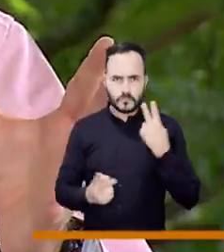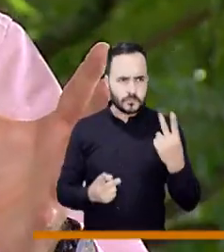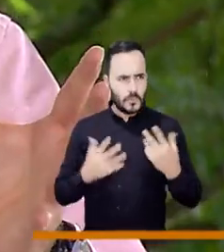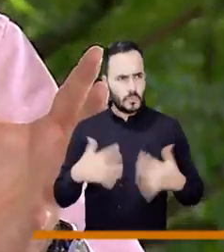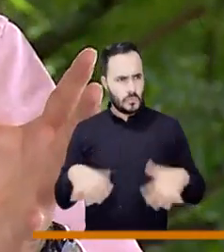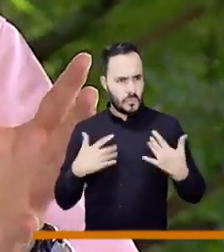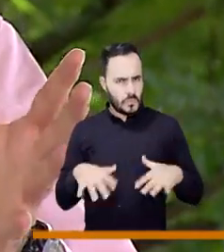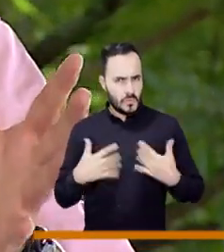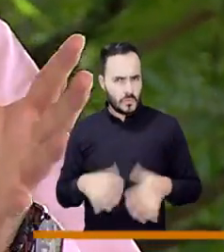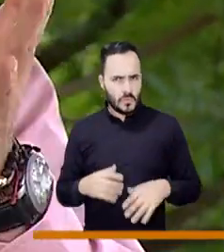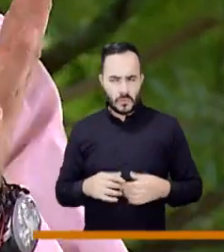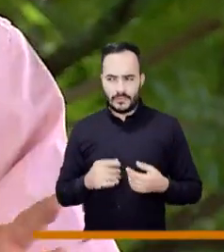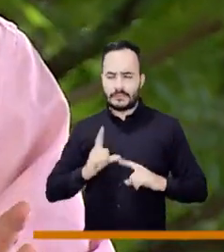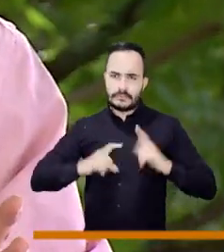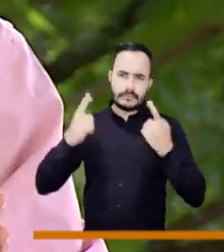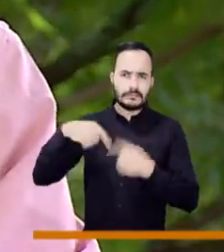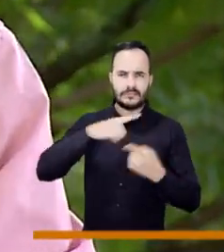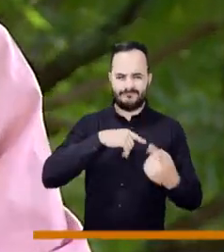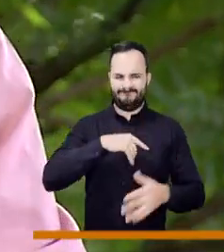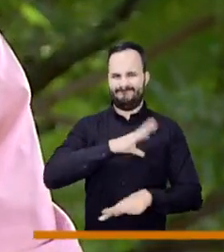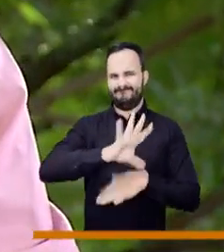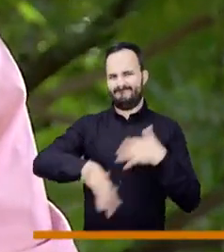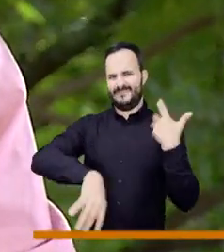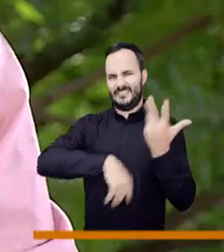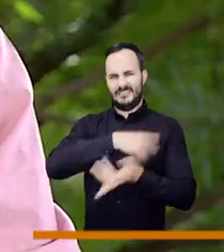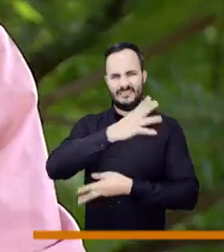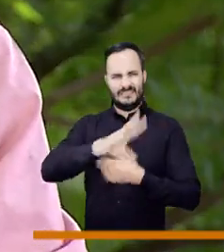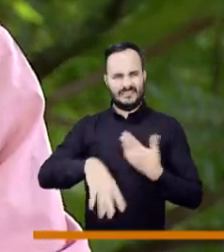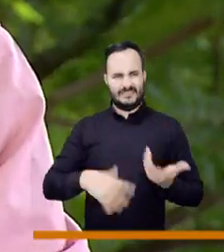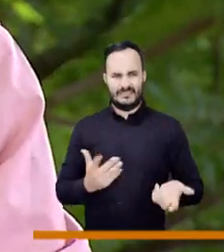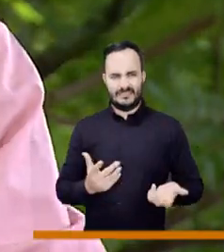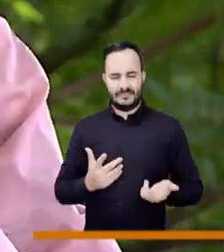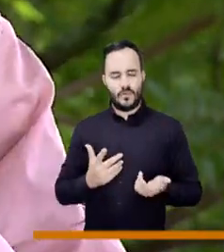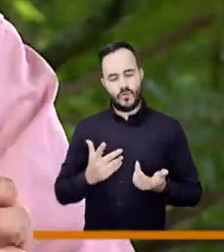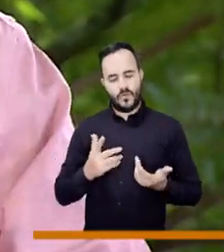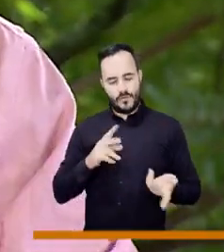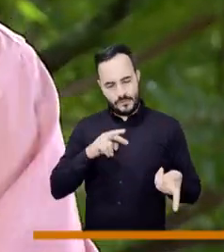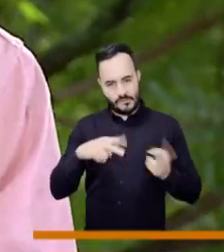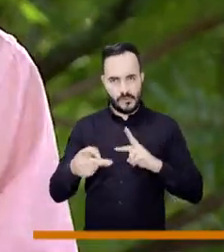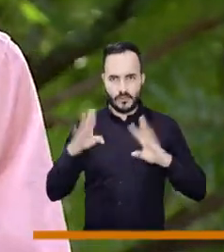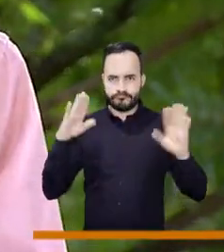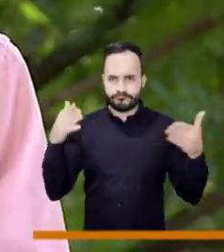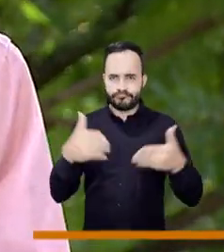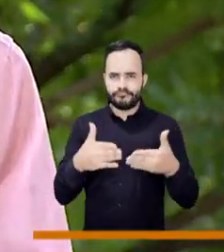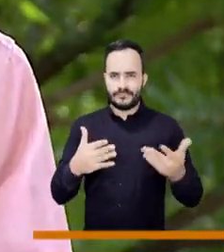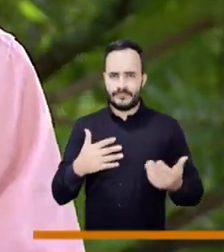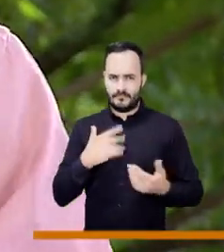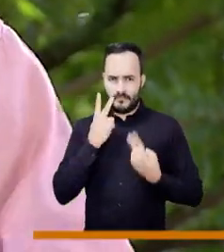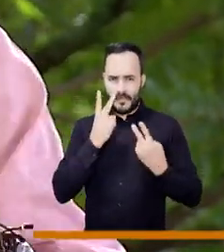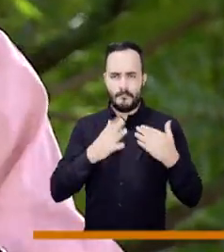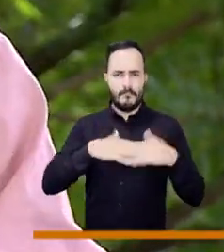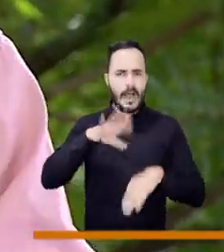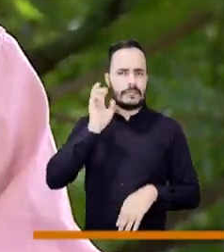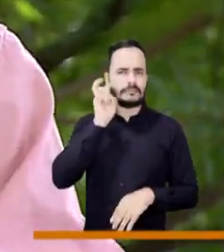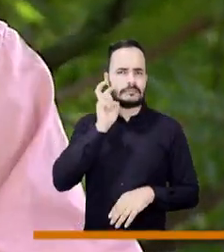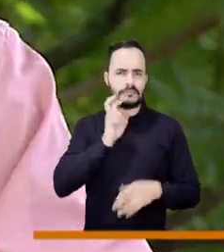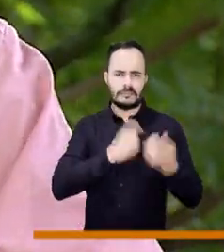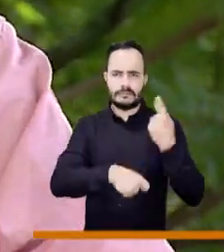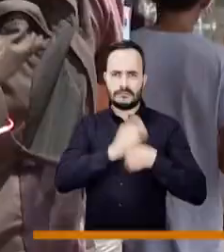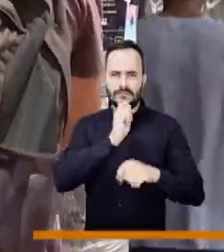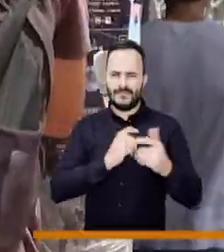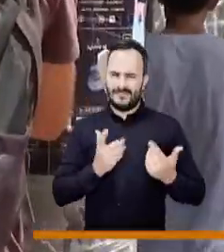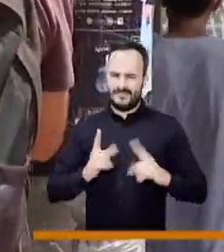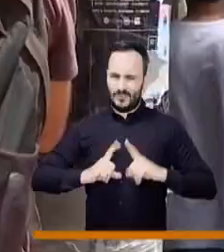que vemos ahora, que es un turismo desordenado, un turismo lastimosamente enfocado en mucha parte a lo sexual, y